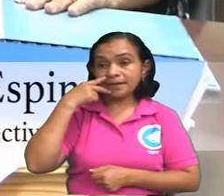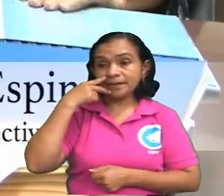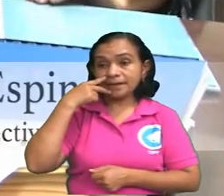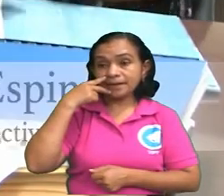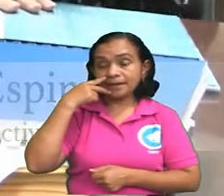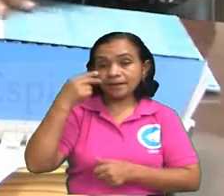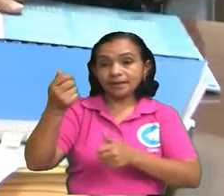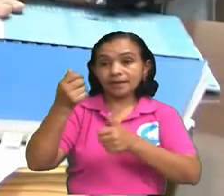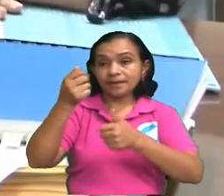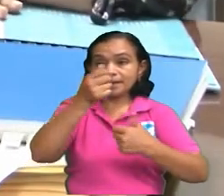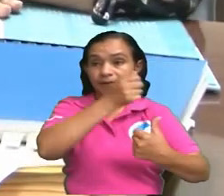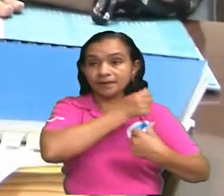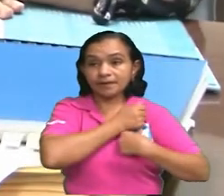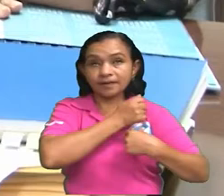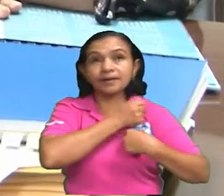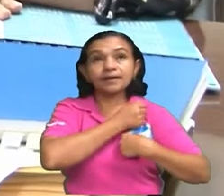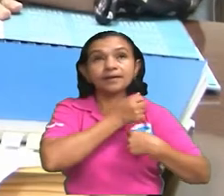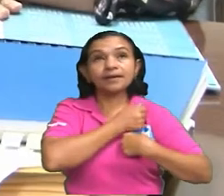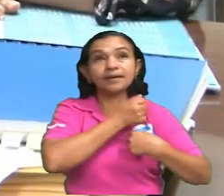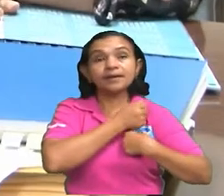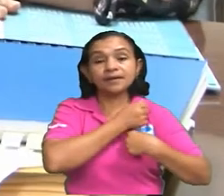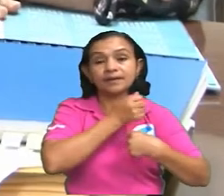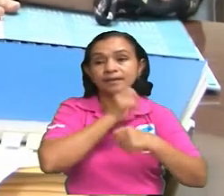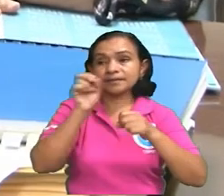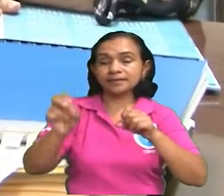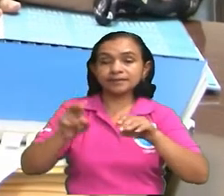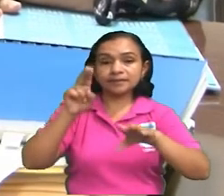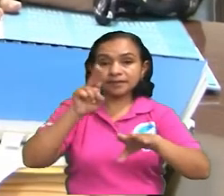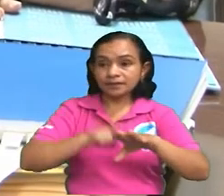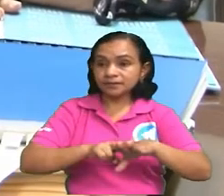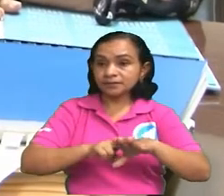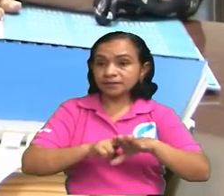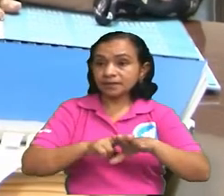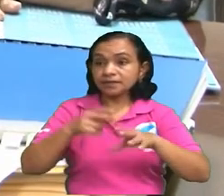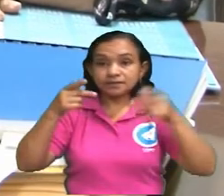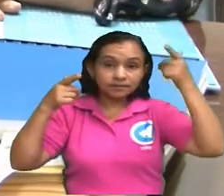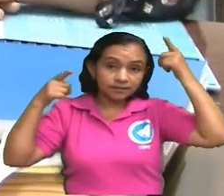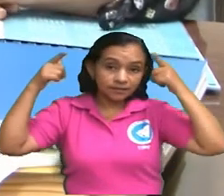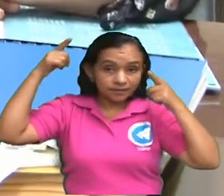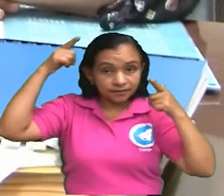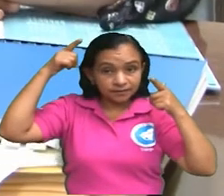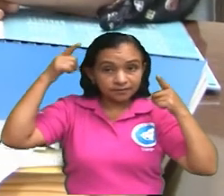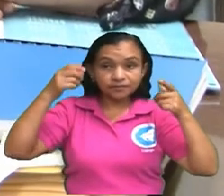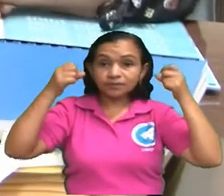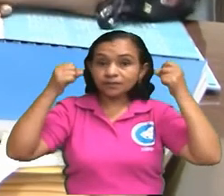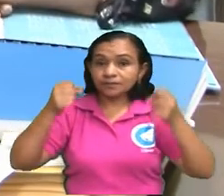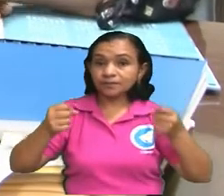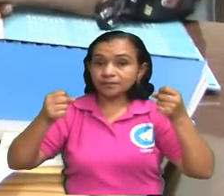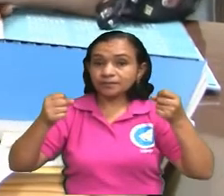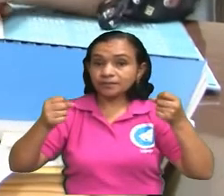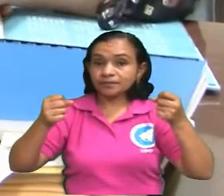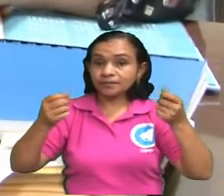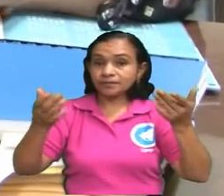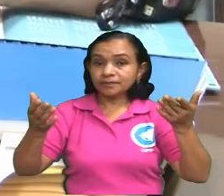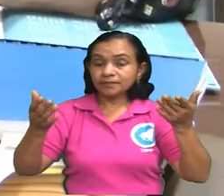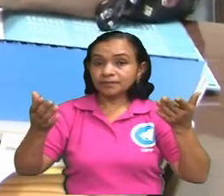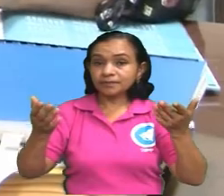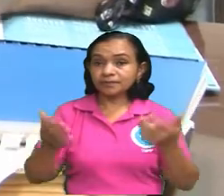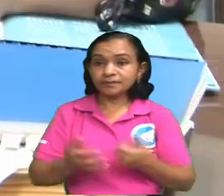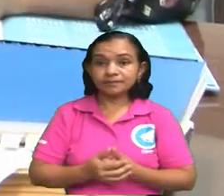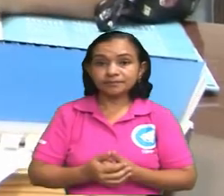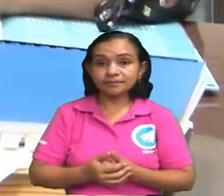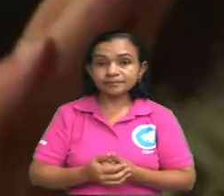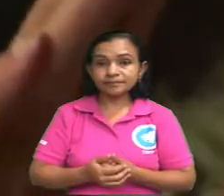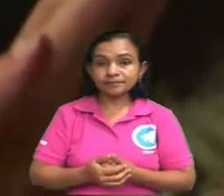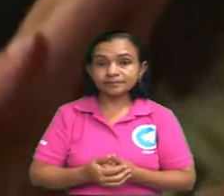del Ejército Defensor de la Soberanía Nacional, del general Sandino. Eso ya es